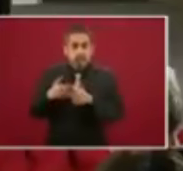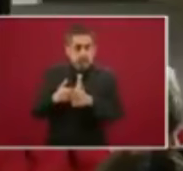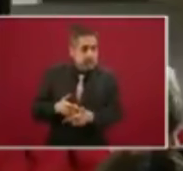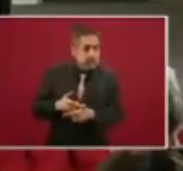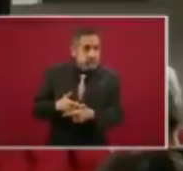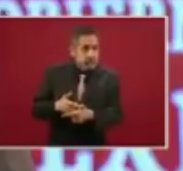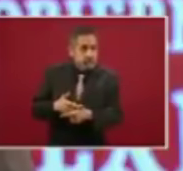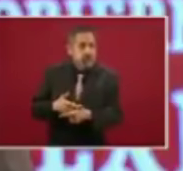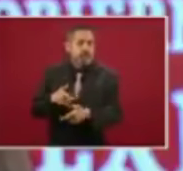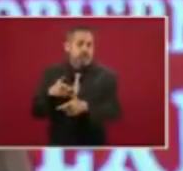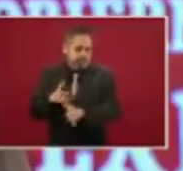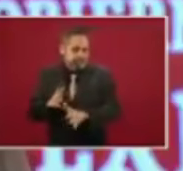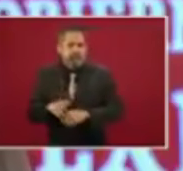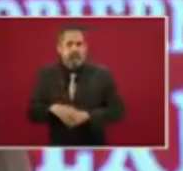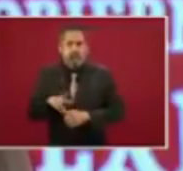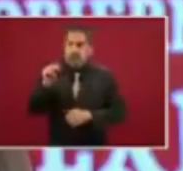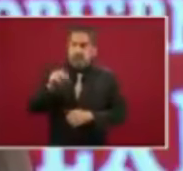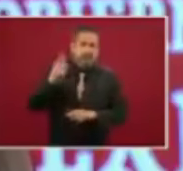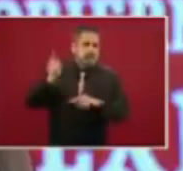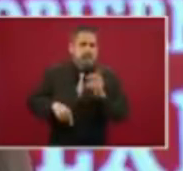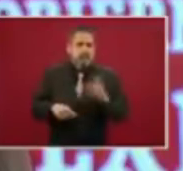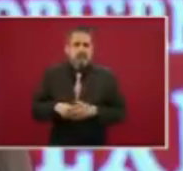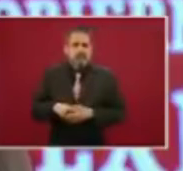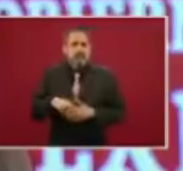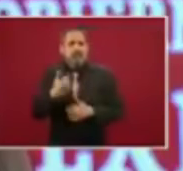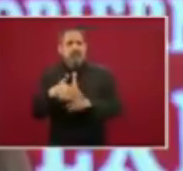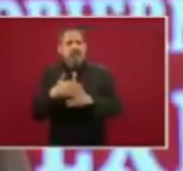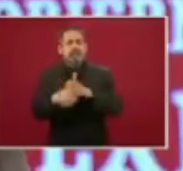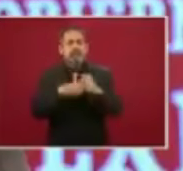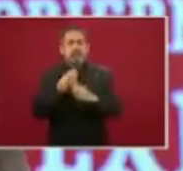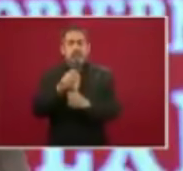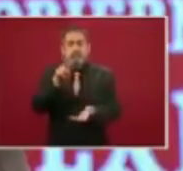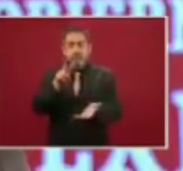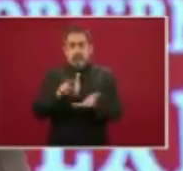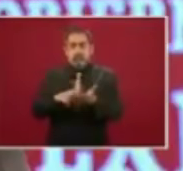primer trimestre del 2022.